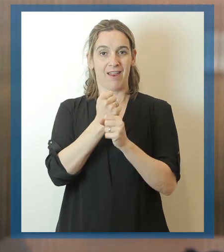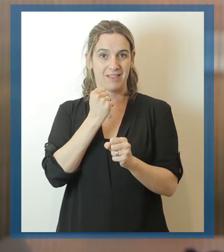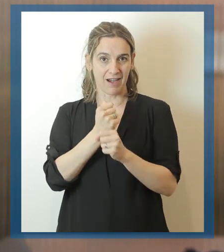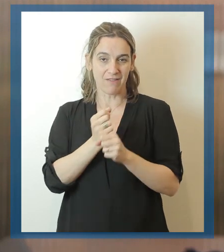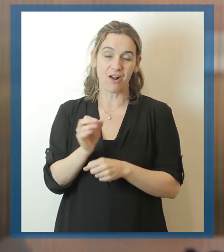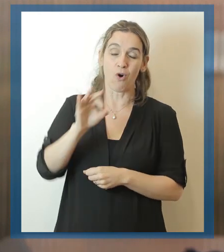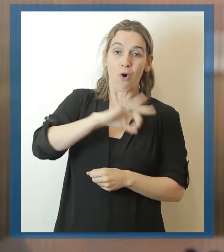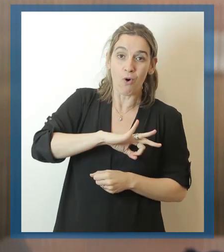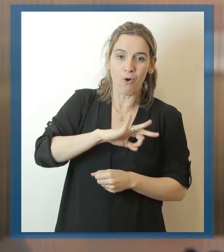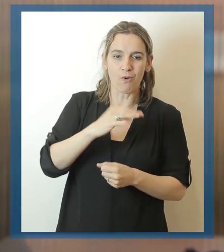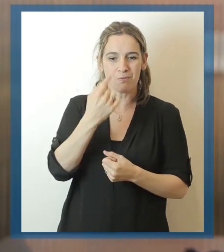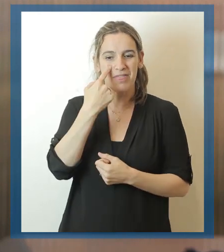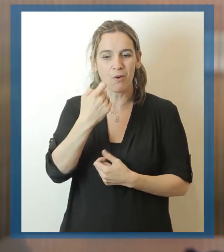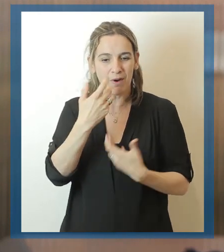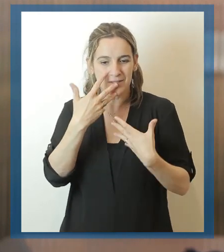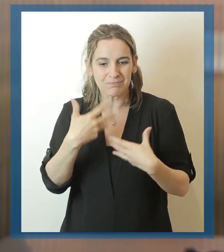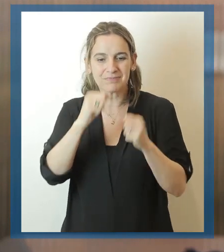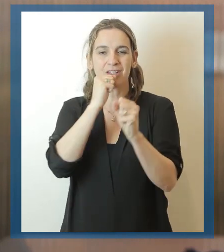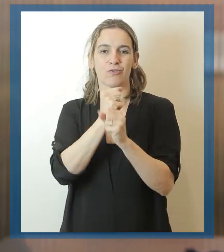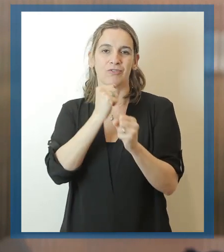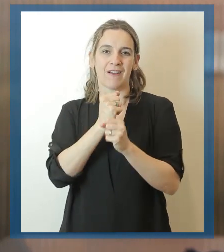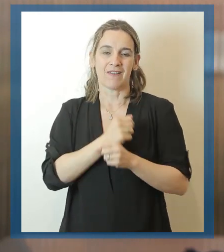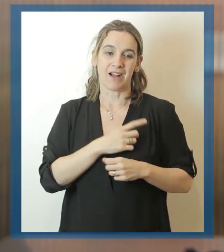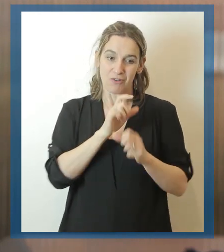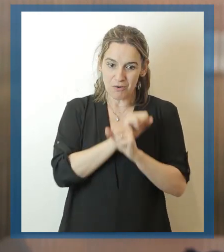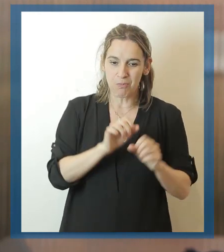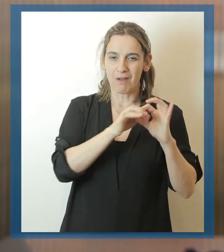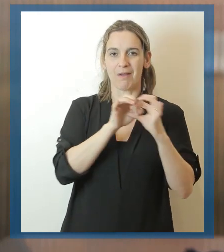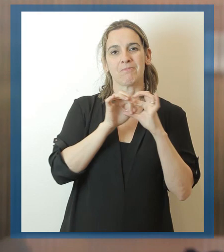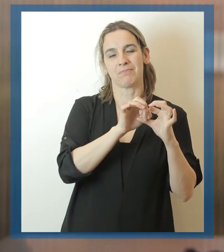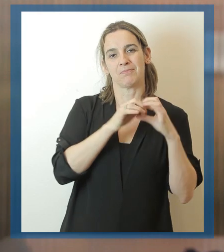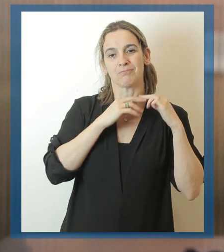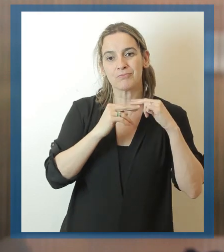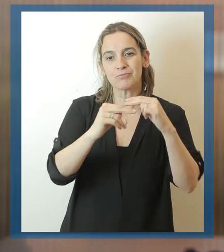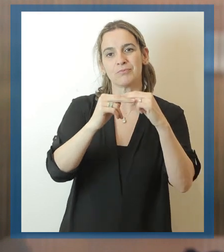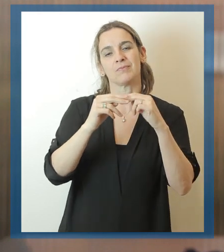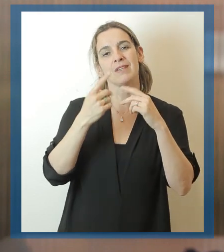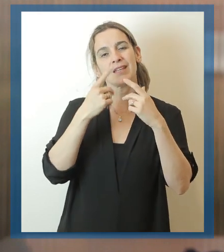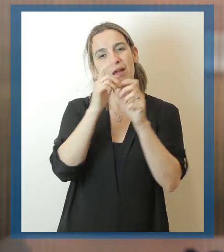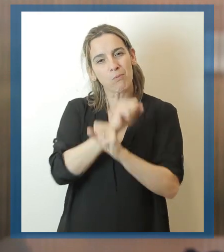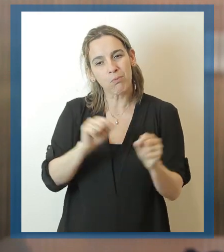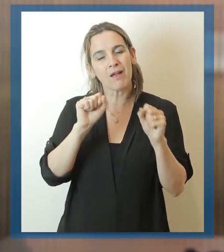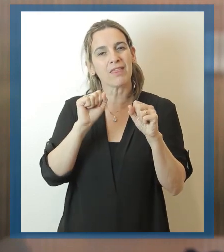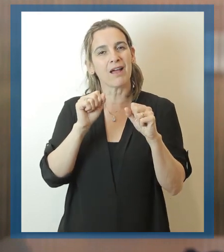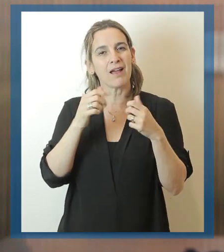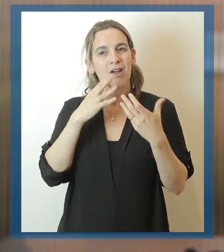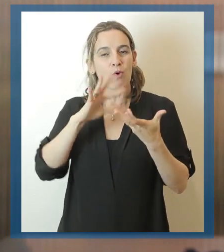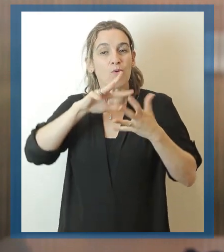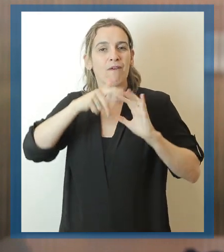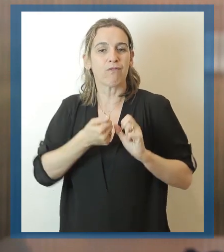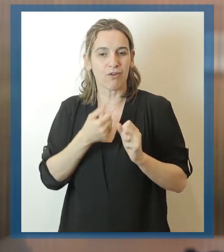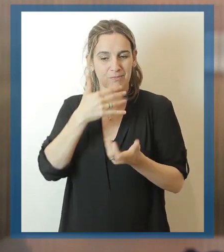verdaderamente encuentre la autonomía en el trabajo o encuentre un trabajo en forma dependiente,